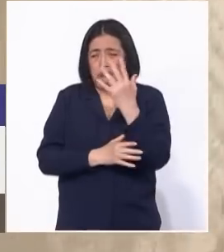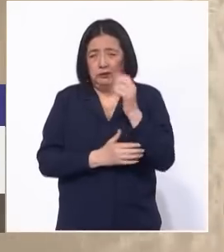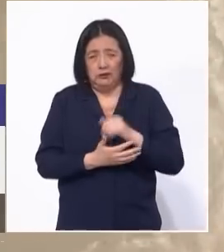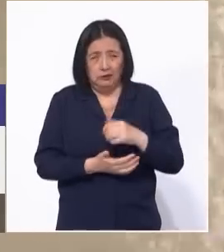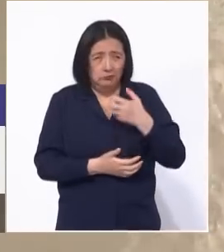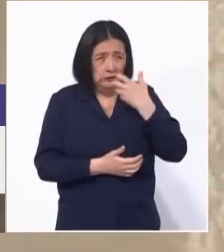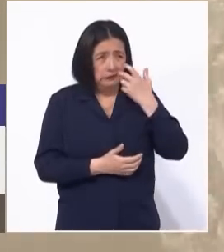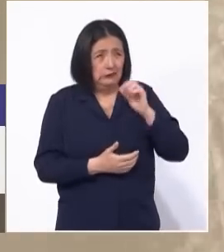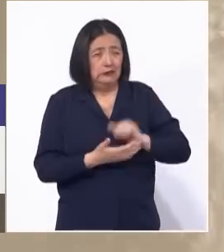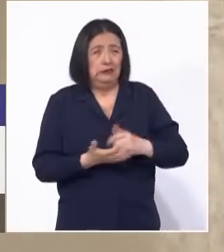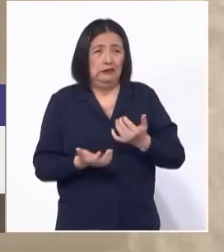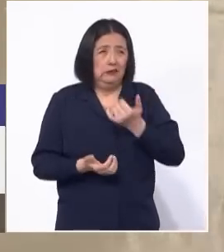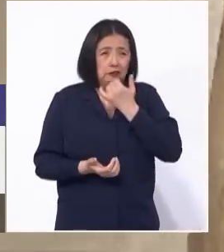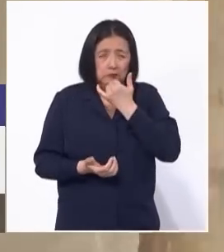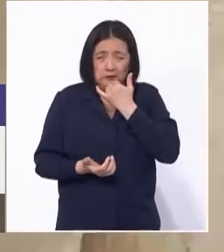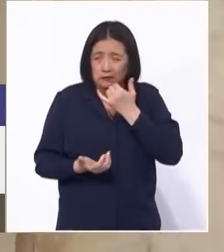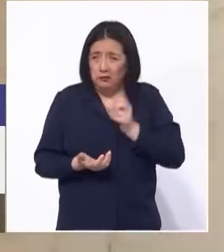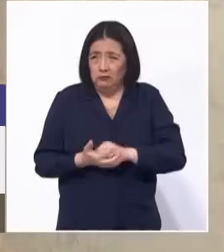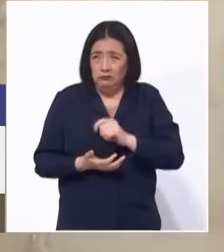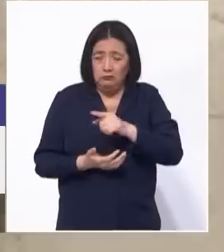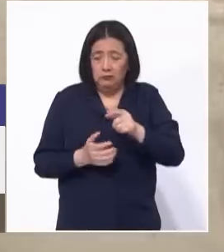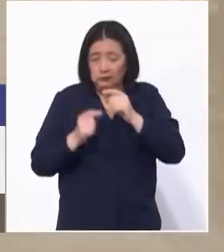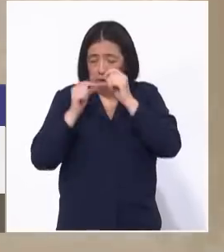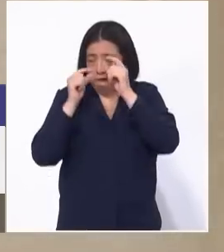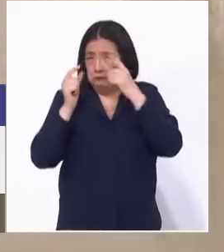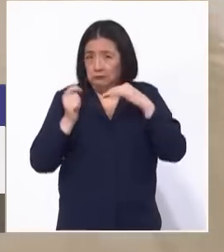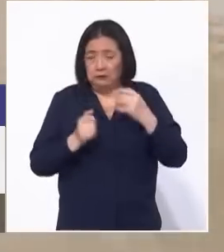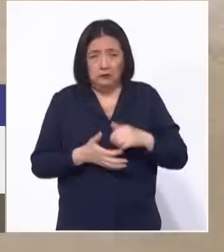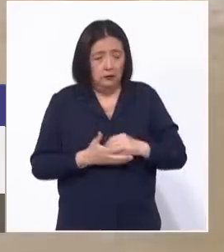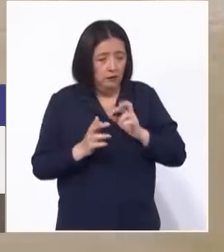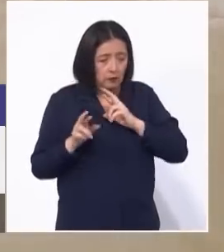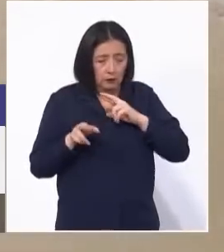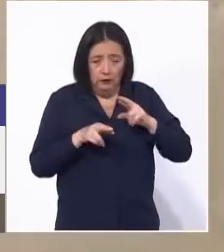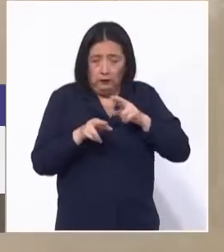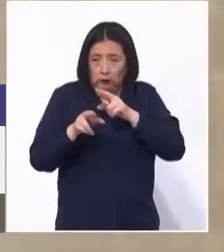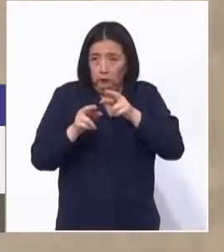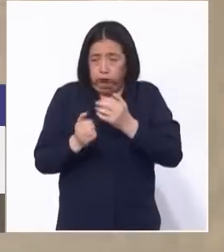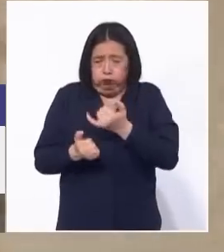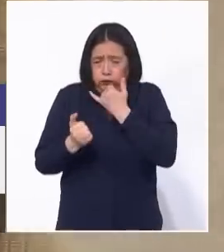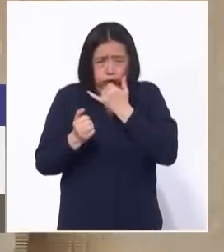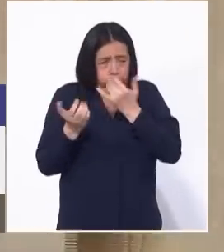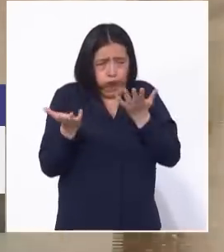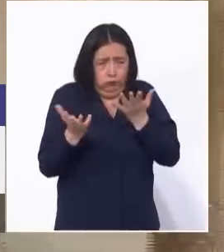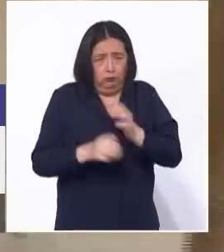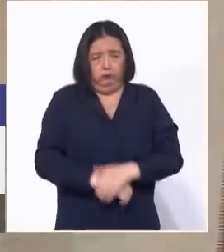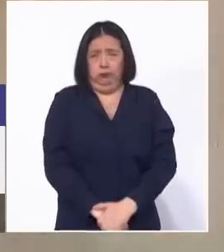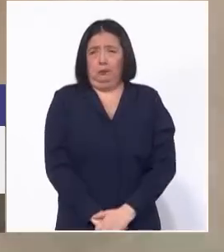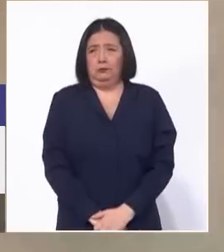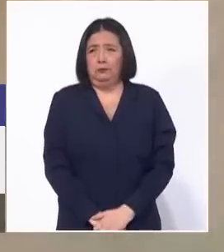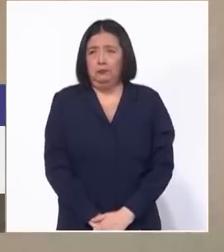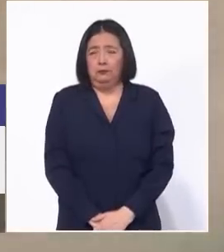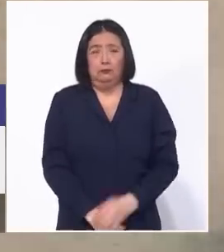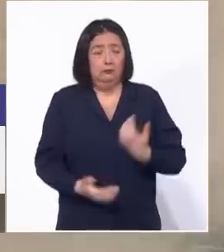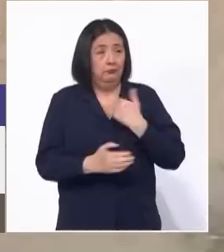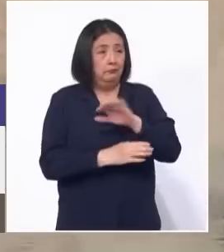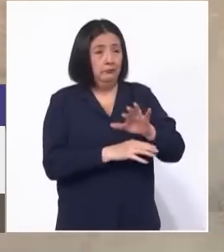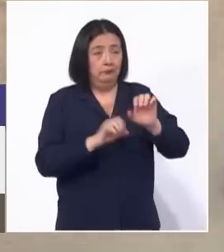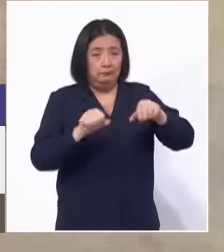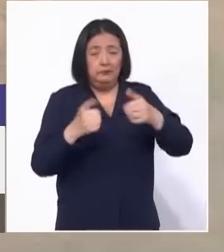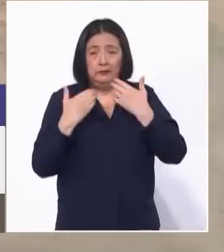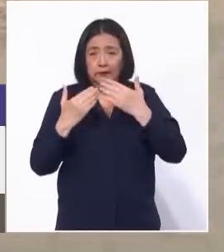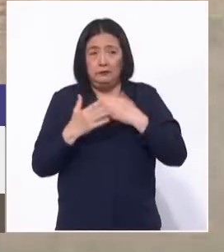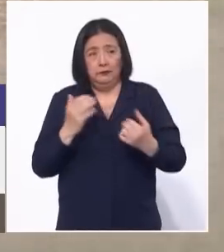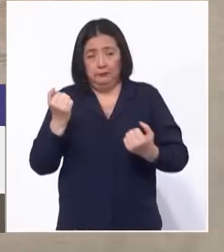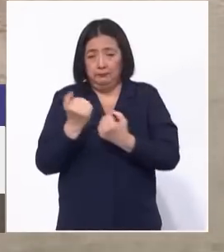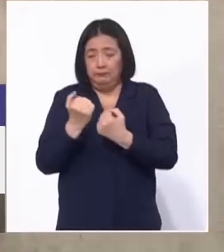Cuéntenos, ¿cómo se da de pronto? Usted se levanta, el río aparece así, ¿qué es lo que ha pasado? Sí, buenas tardes, gracias por el